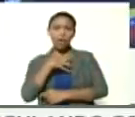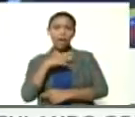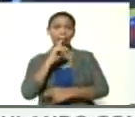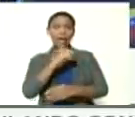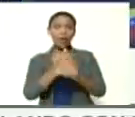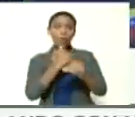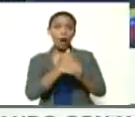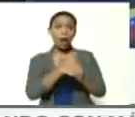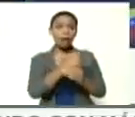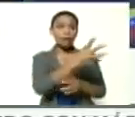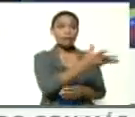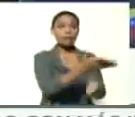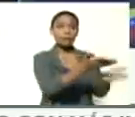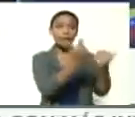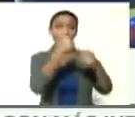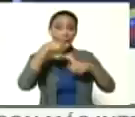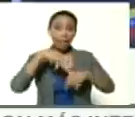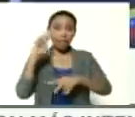conflicto a Venezuela.